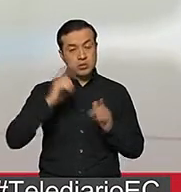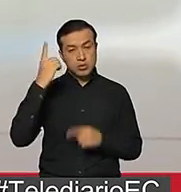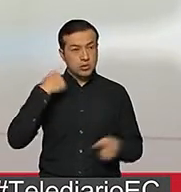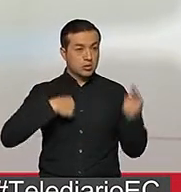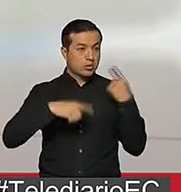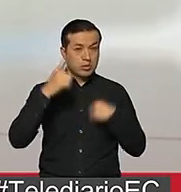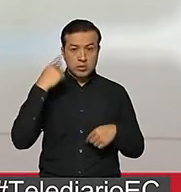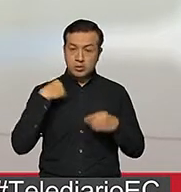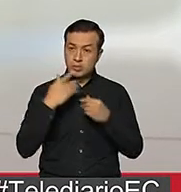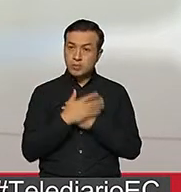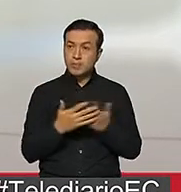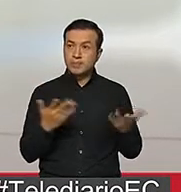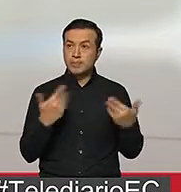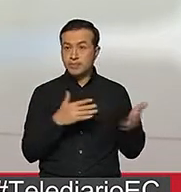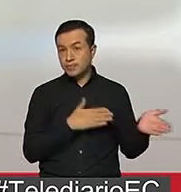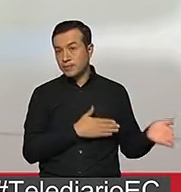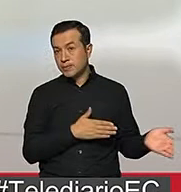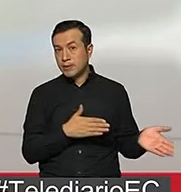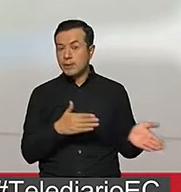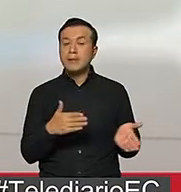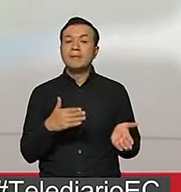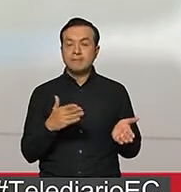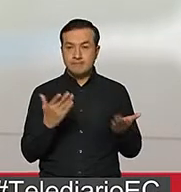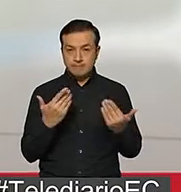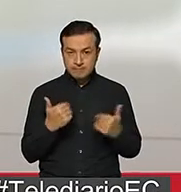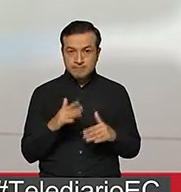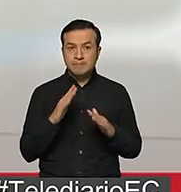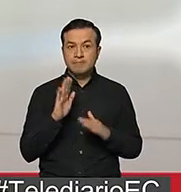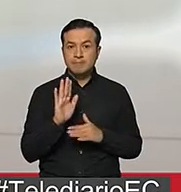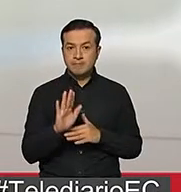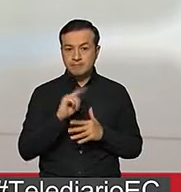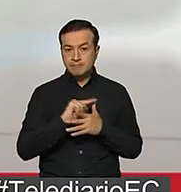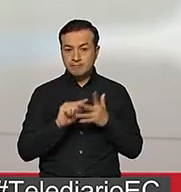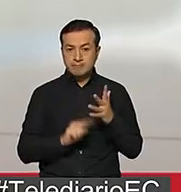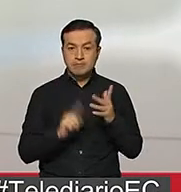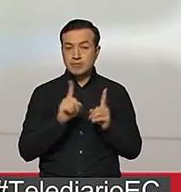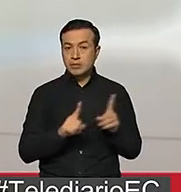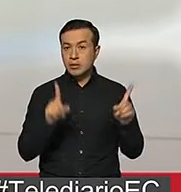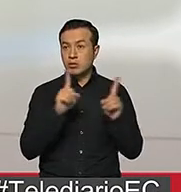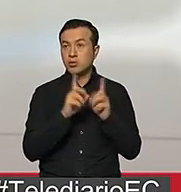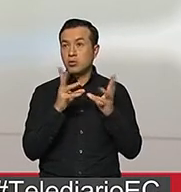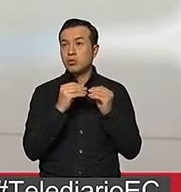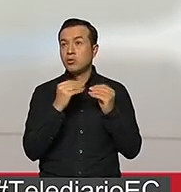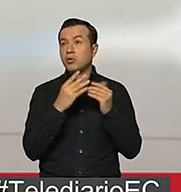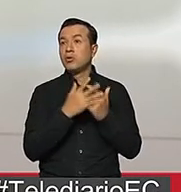entonces esto como les digo creo que vamos a cerrar el año con con cifras bastante